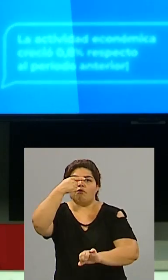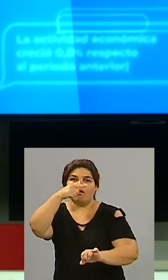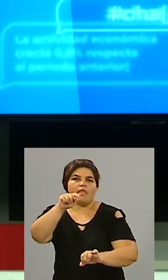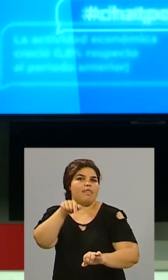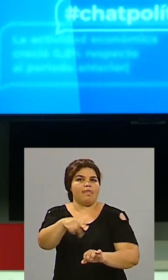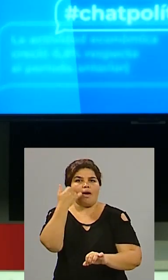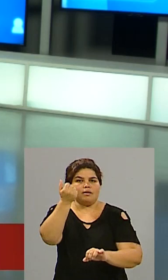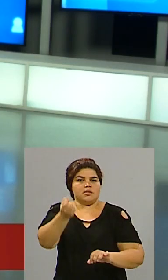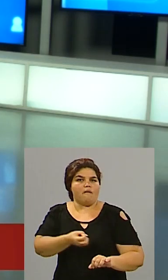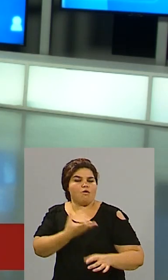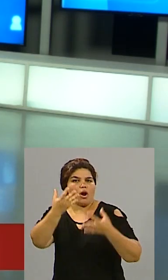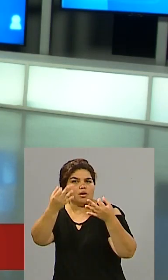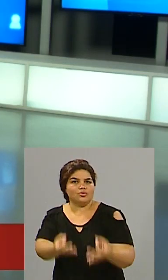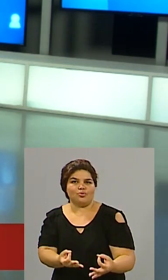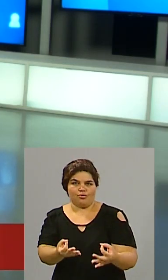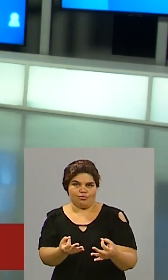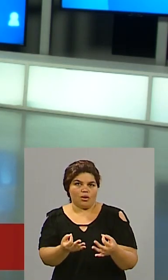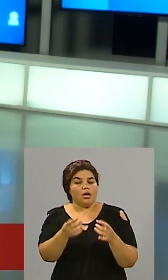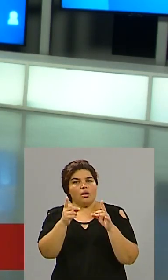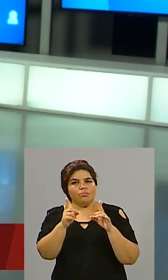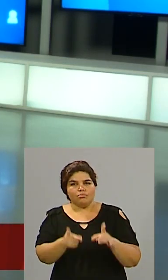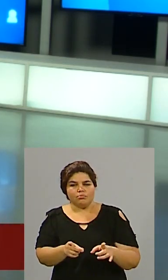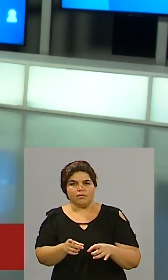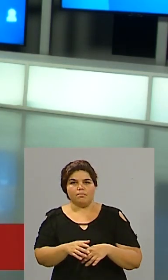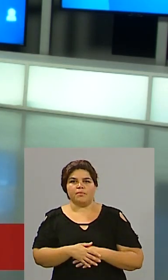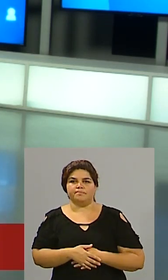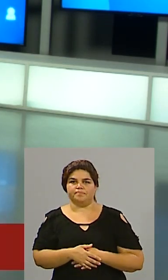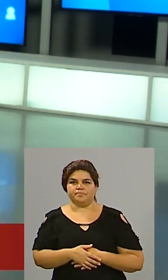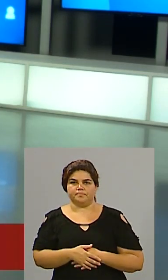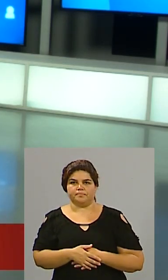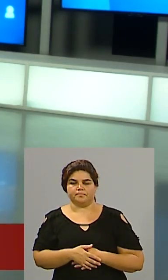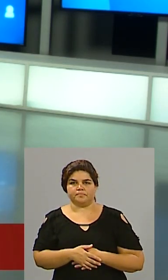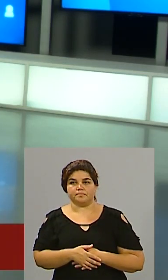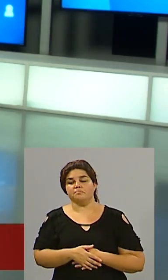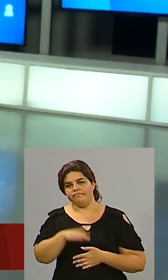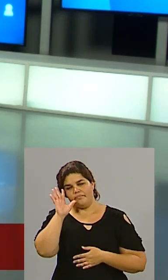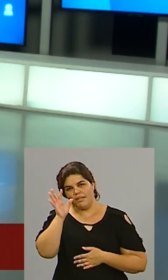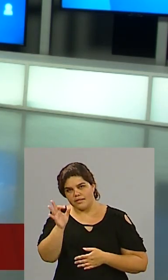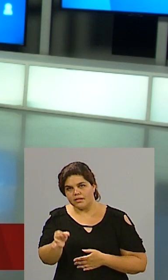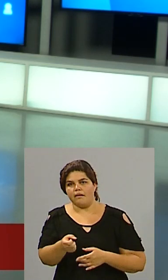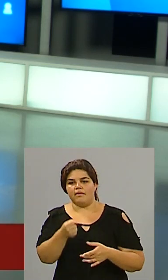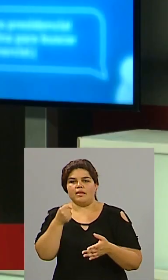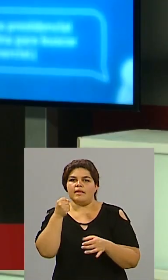con vocación, que hayan pasado por todas estas exigencias, porque sabemos que la tarea no va a ser fácil tampoco.